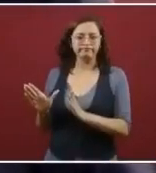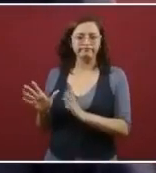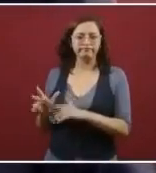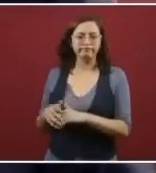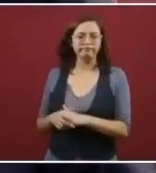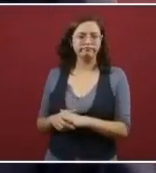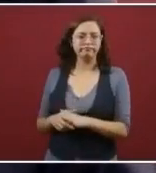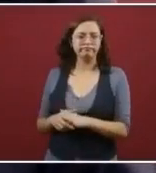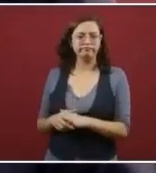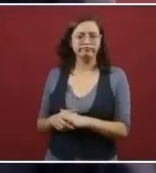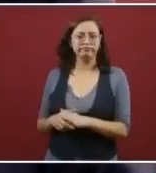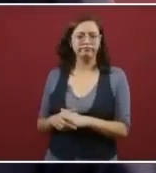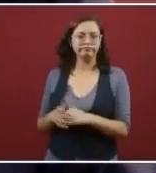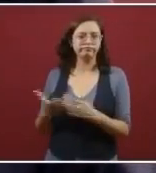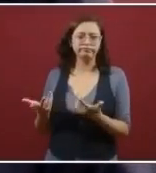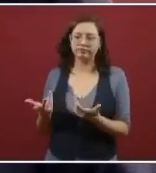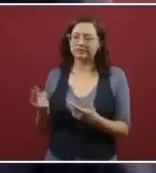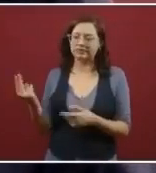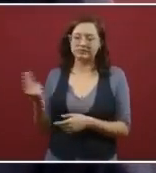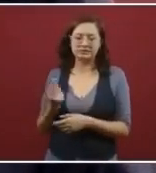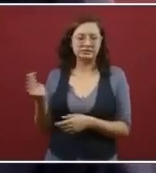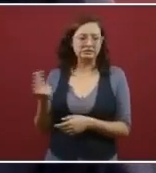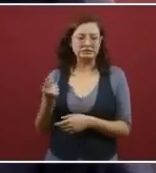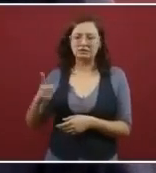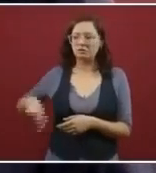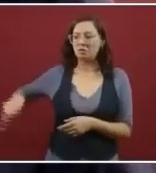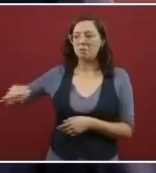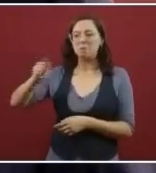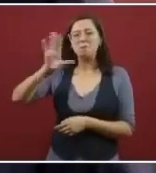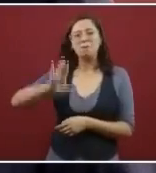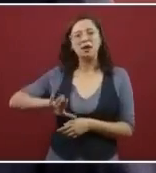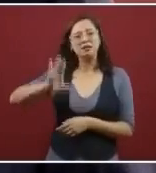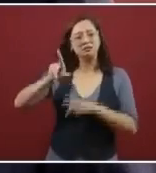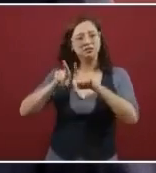los países hermanos de Centroamérica.